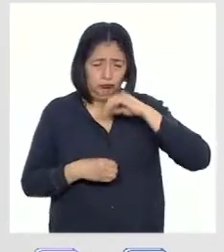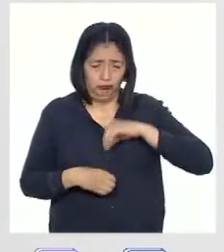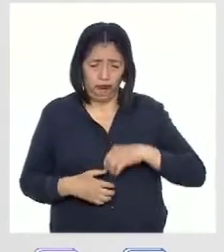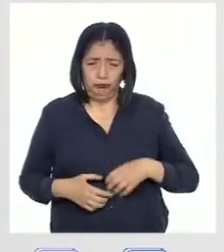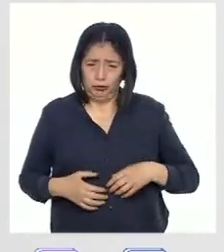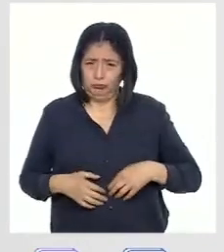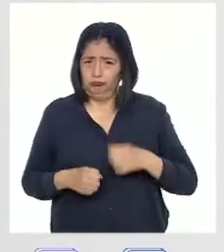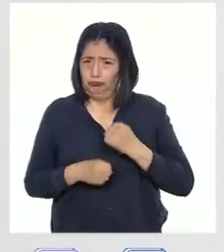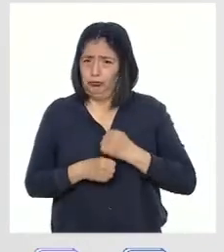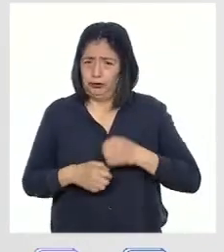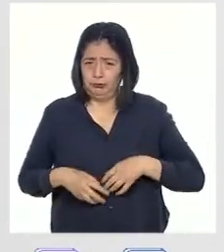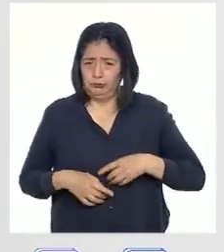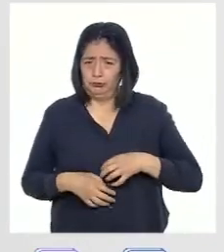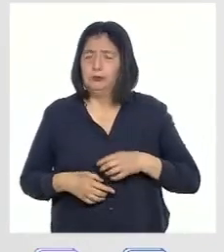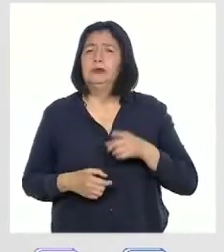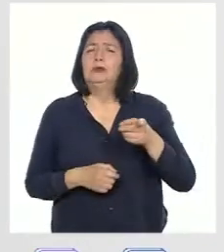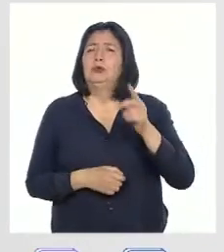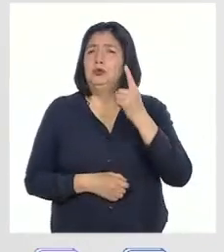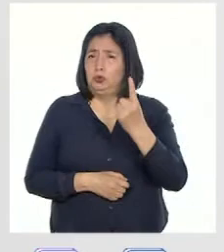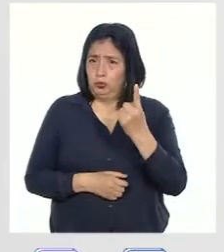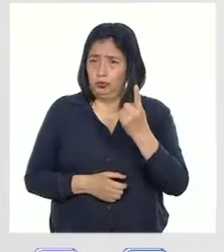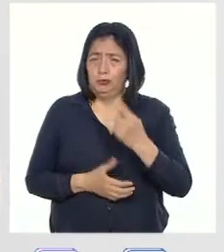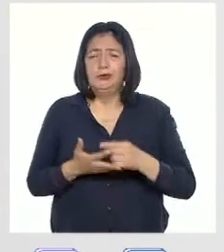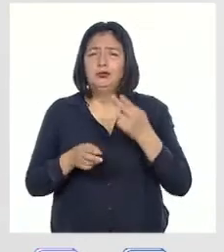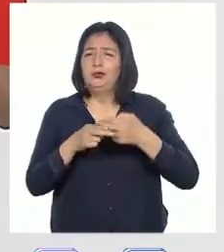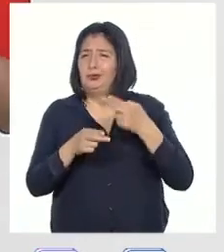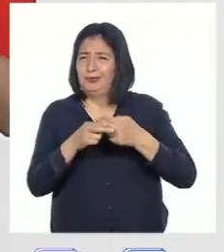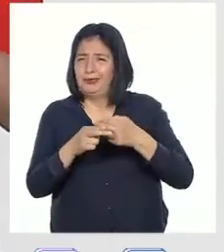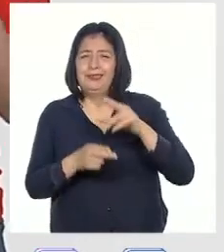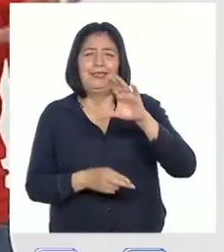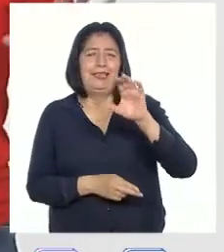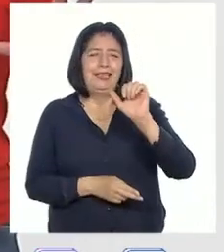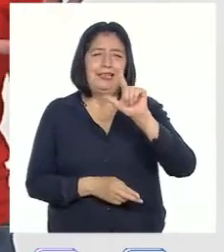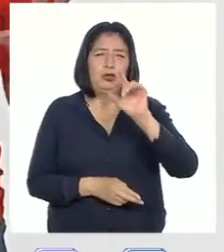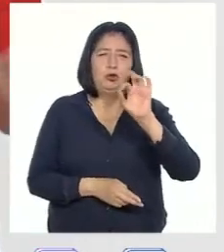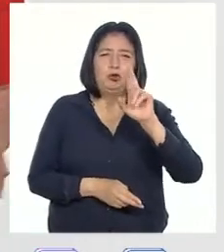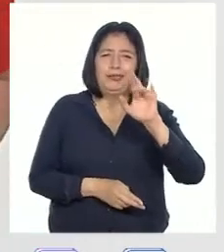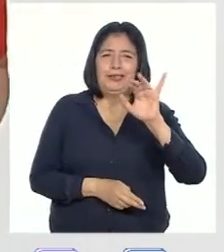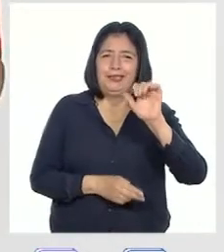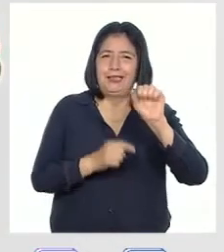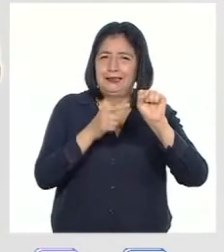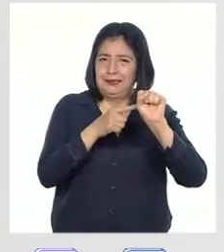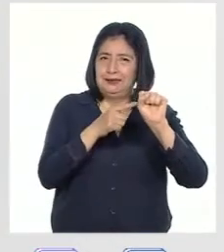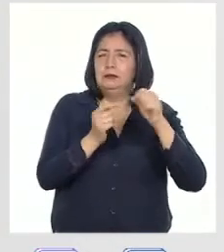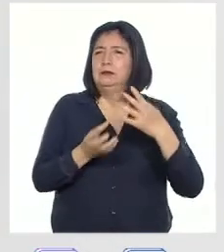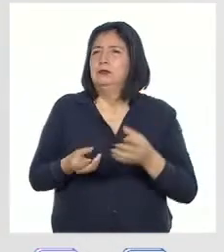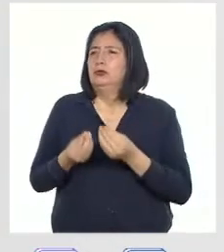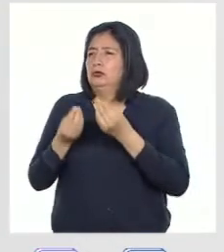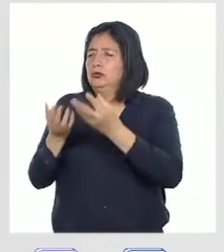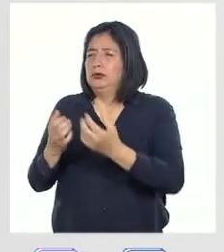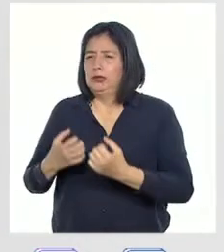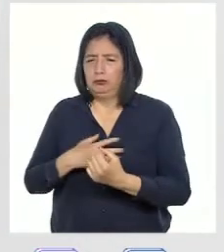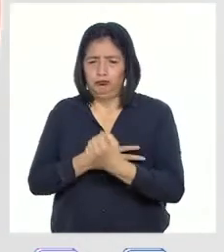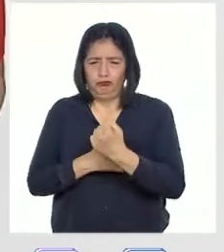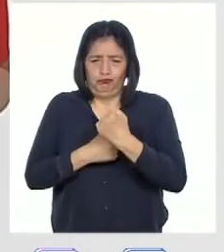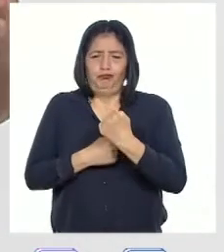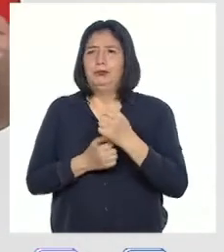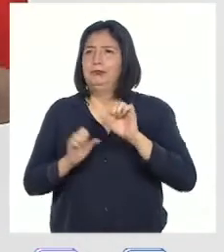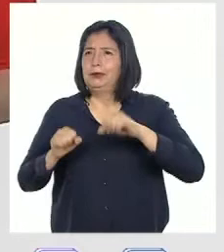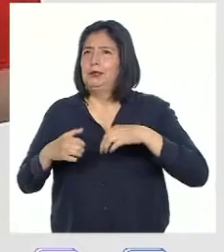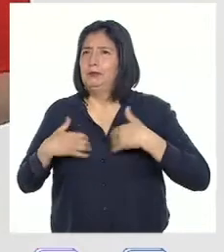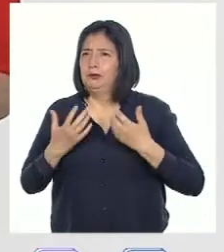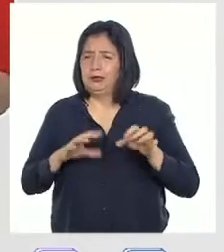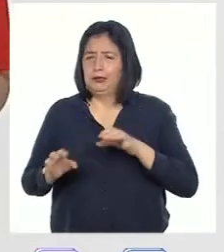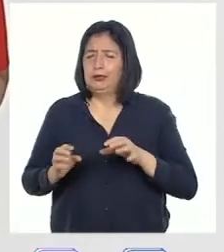nuestro organismo. Una de esas sustancias son las calorías. Las calorías nos proporcionan la energía necesaria para